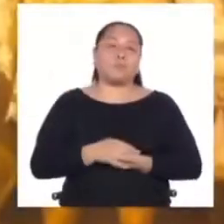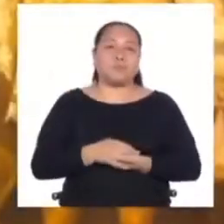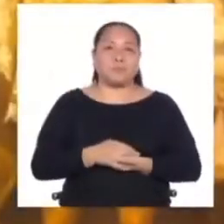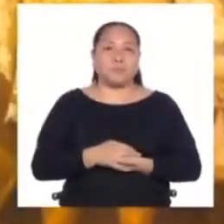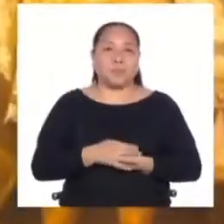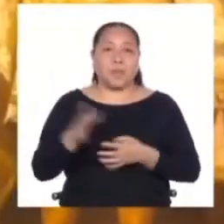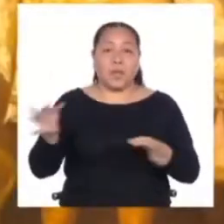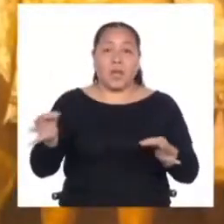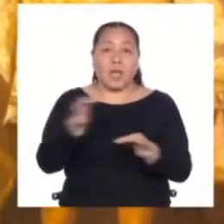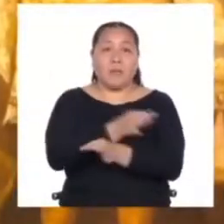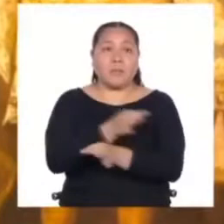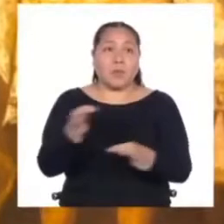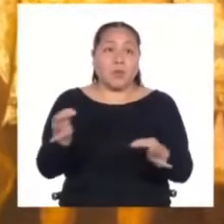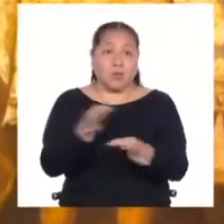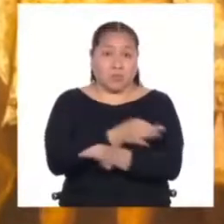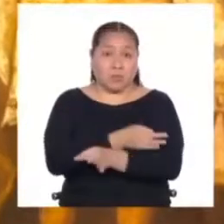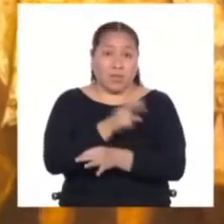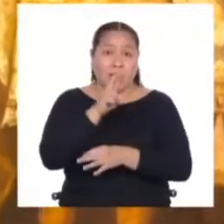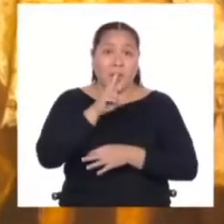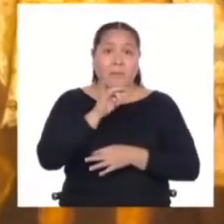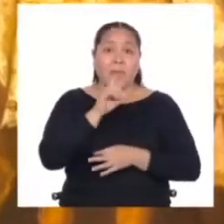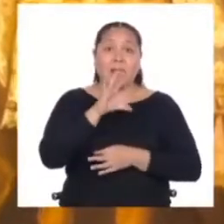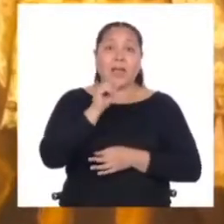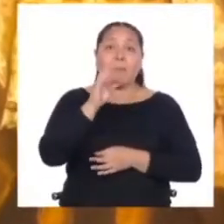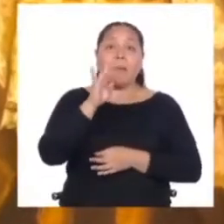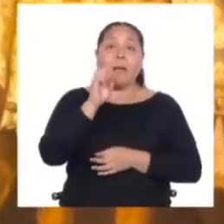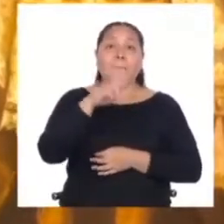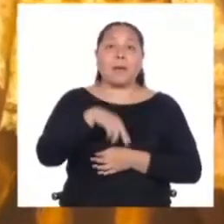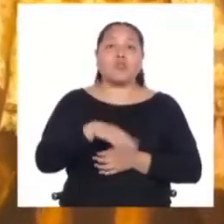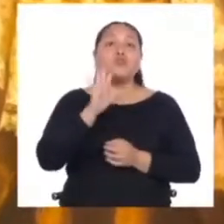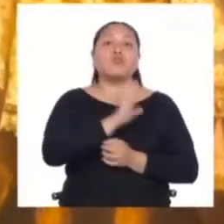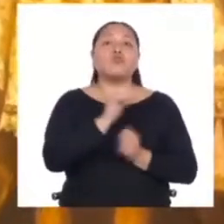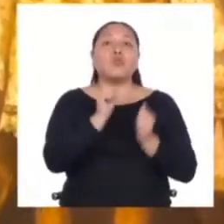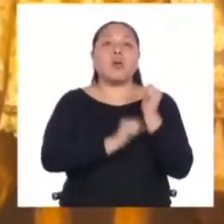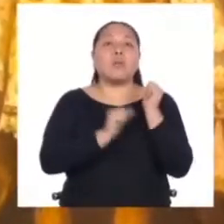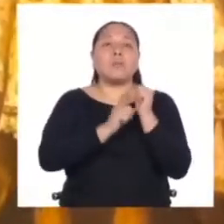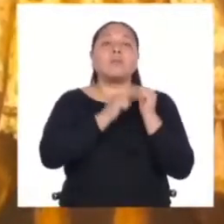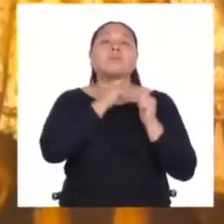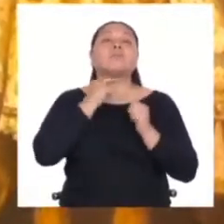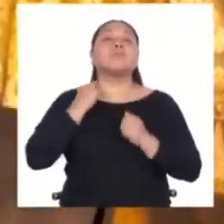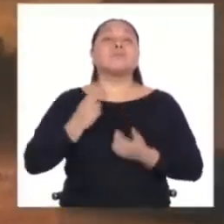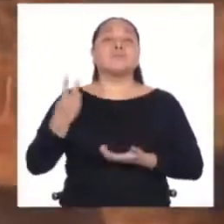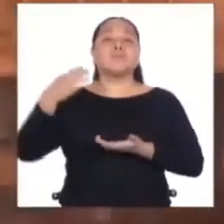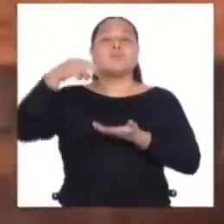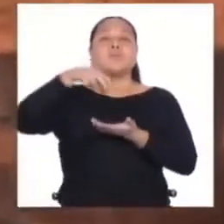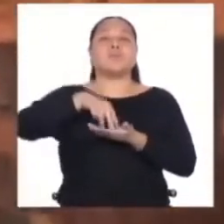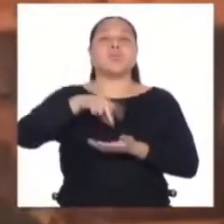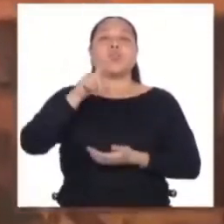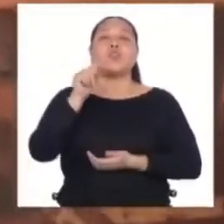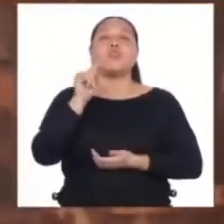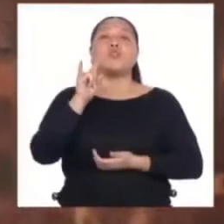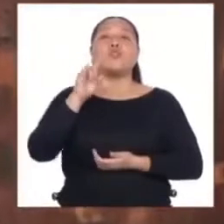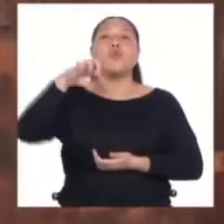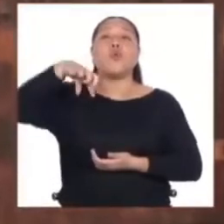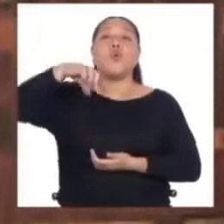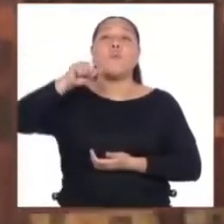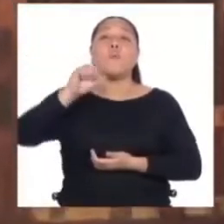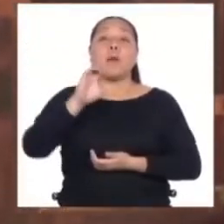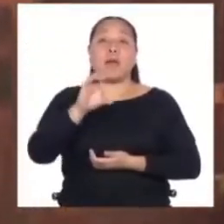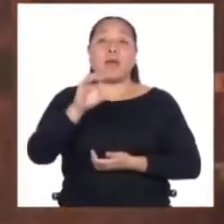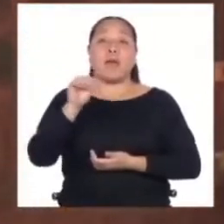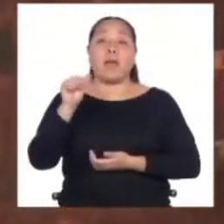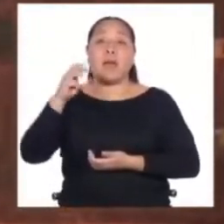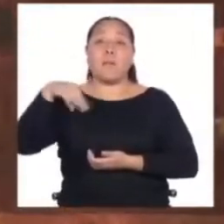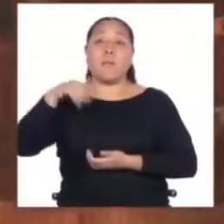Fue reemplazado en el trono de Vilcabamba por su hermano, el sacerdote Túpac Amaru. Cuando ocurrió